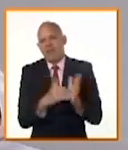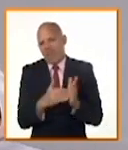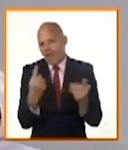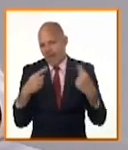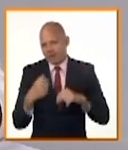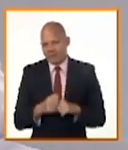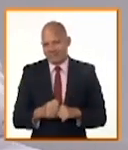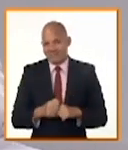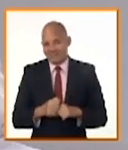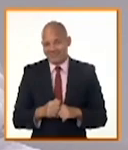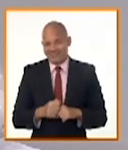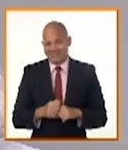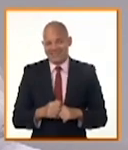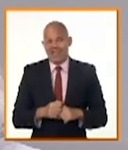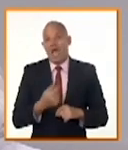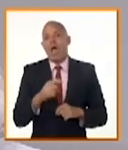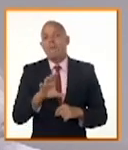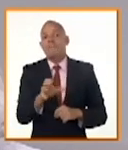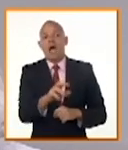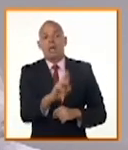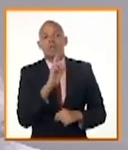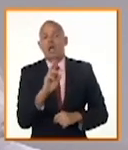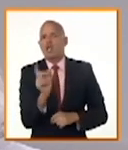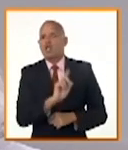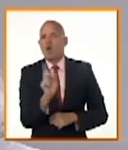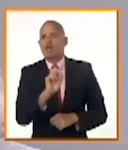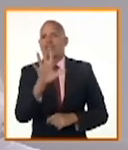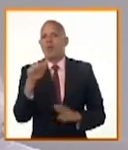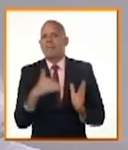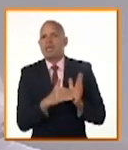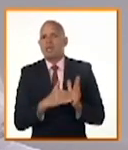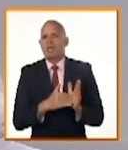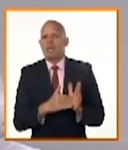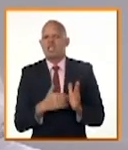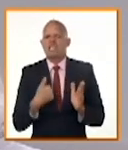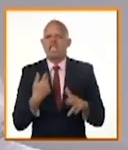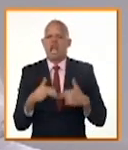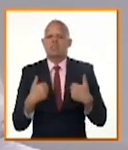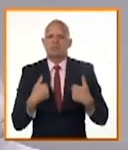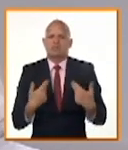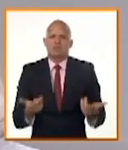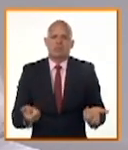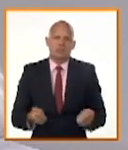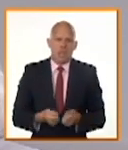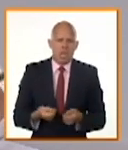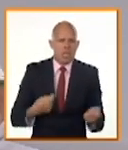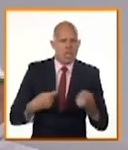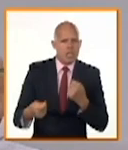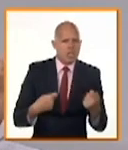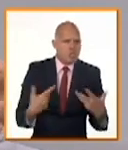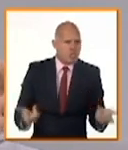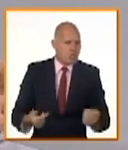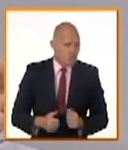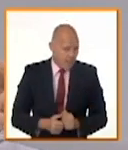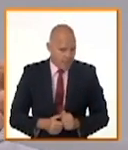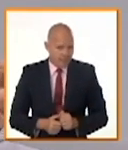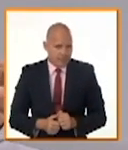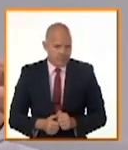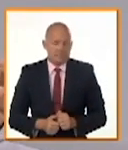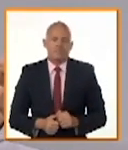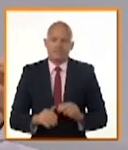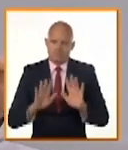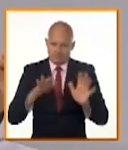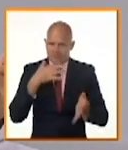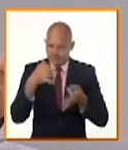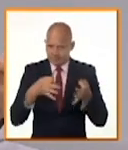servicios que tiene el banco Siempre sobre sobre la base de bancarizar los flujos financieros que hoy se hagan entre relaciones de dos actores